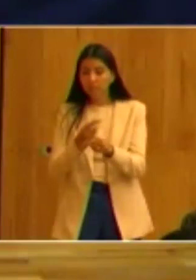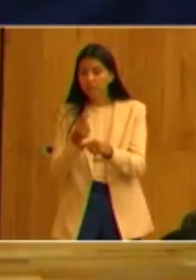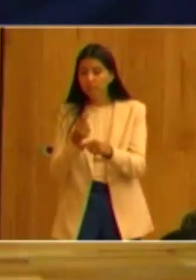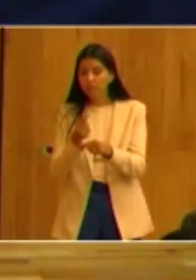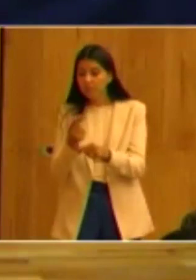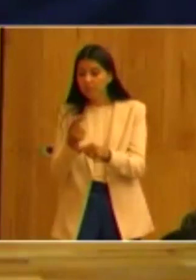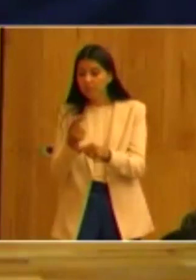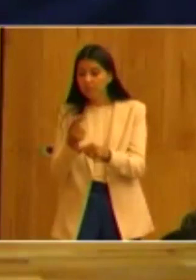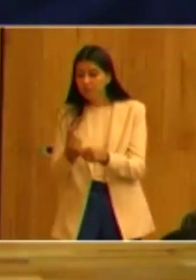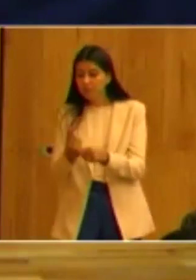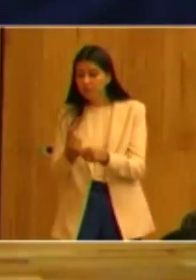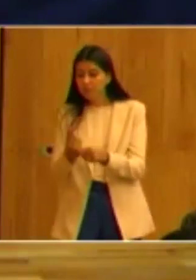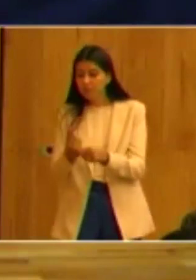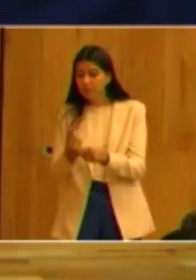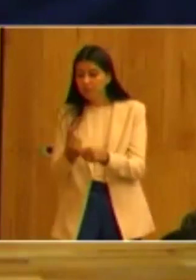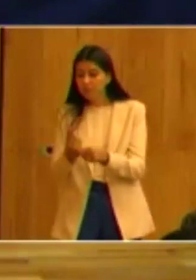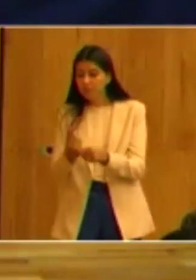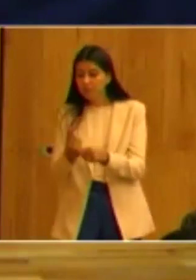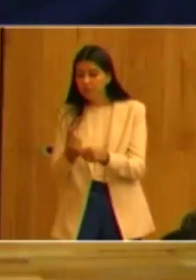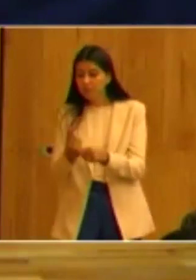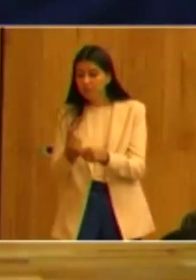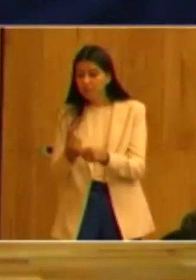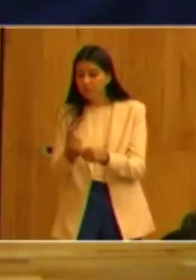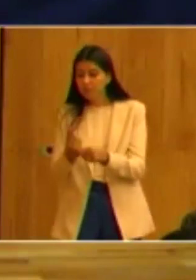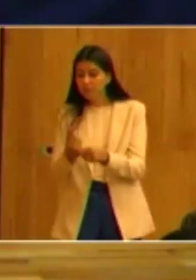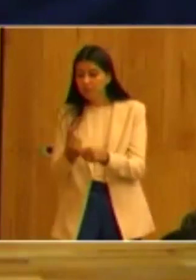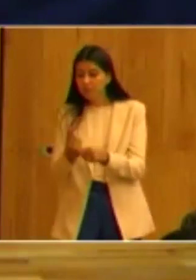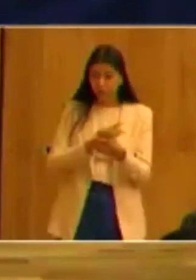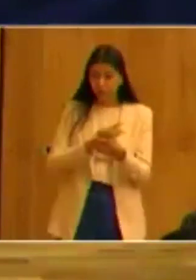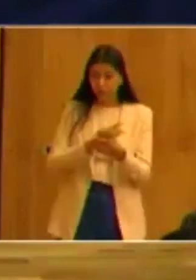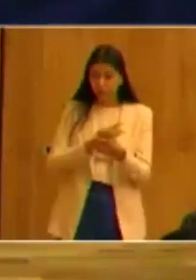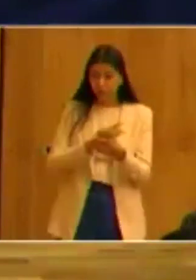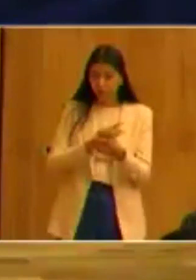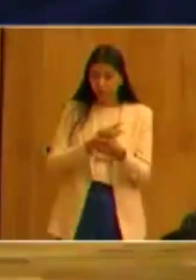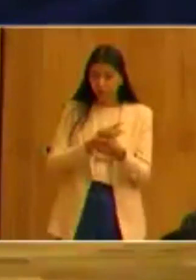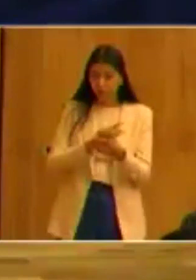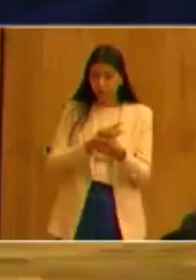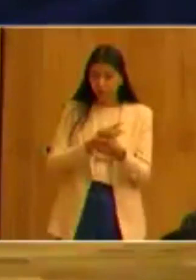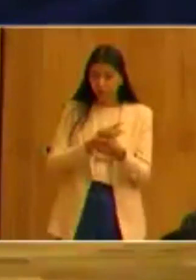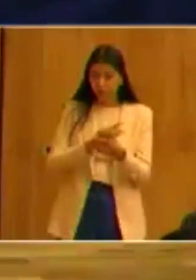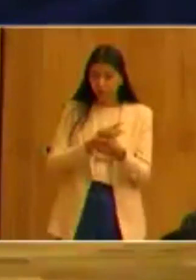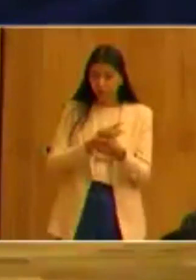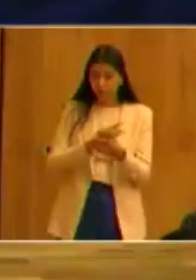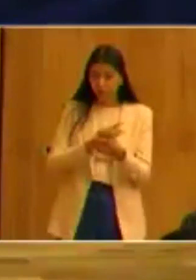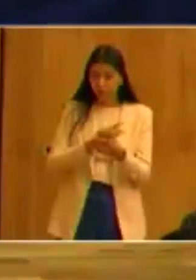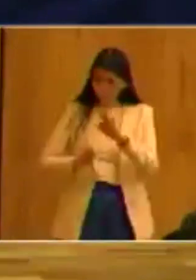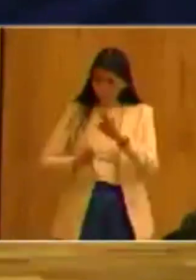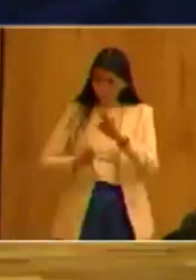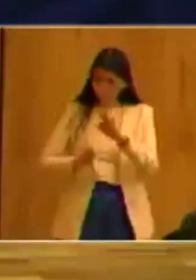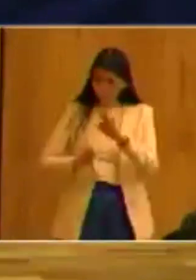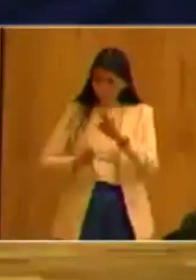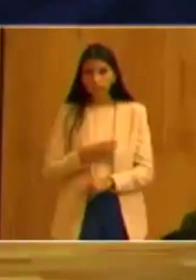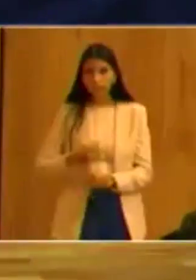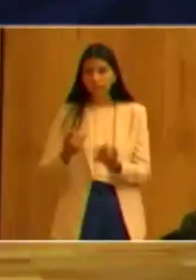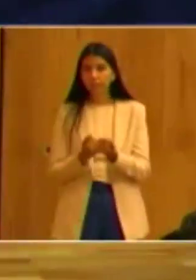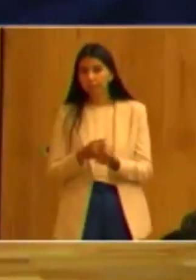cargo de ambos progenitores, estableciendo un plan de parentalidad en el que ambos padres continuaran con la obligación de crianza y cuidado de sus